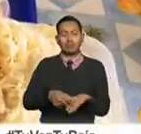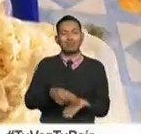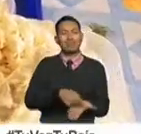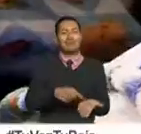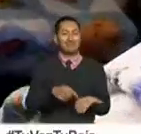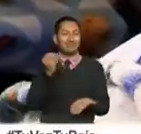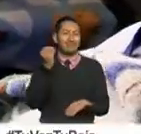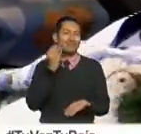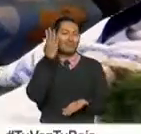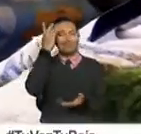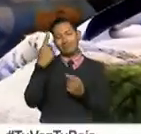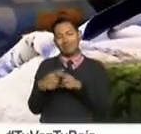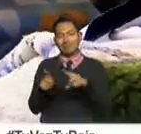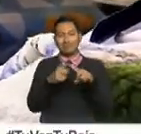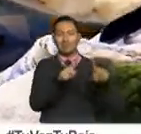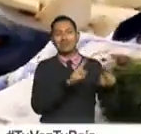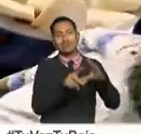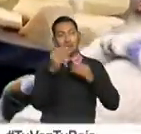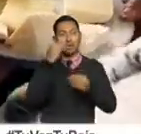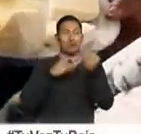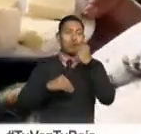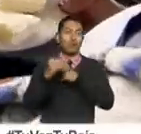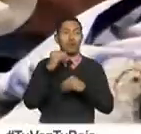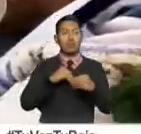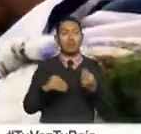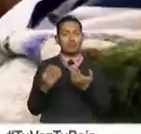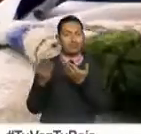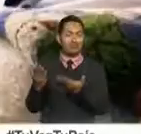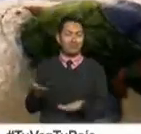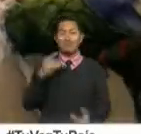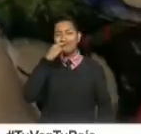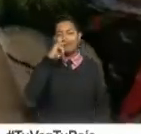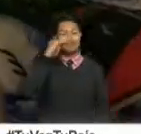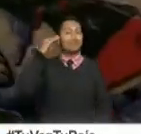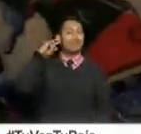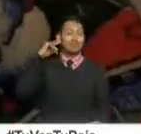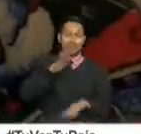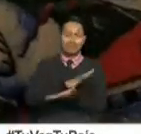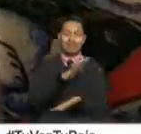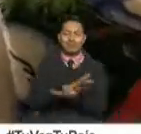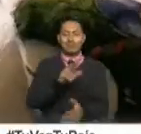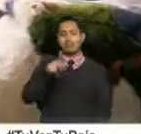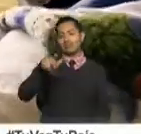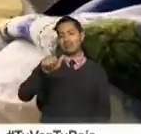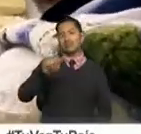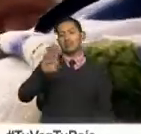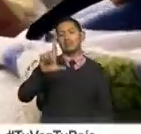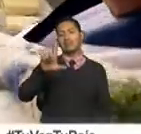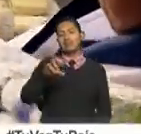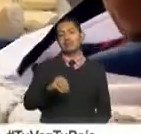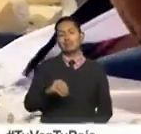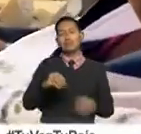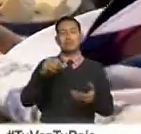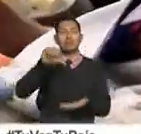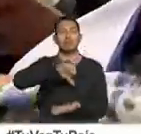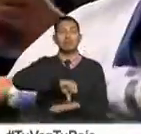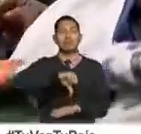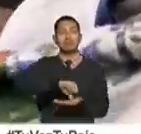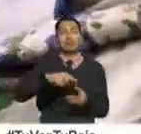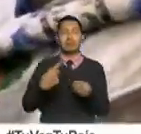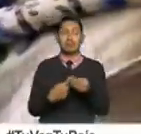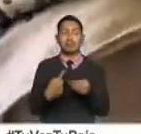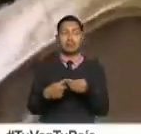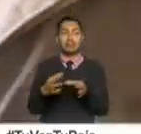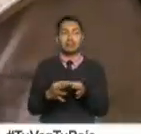tostado son los principales refrigerios que ofrece a los niños de la escuela Pablo Muñoz Vega de Calderón. En los cursos que hemos seguido